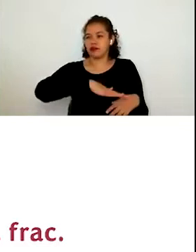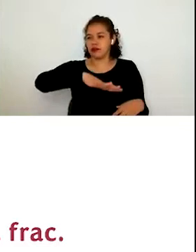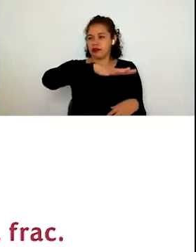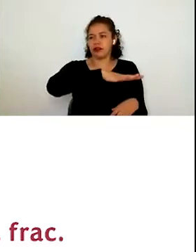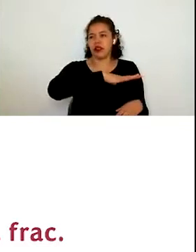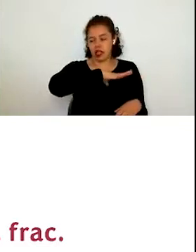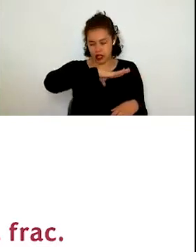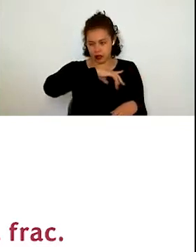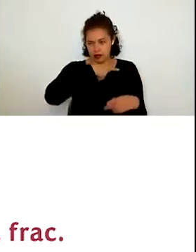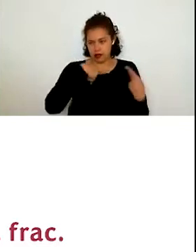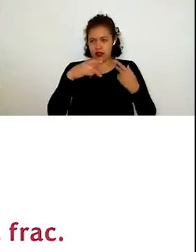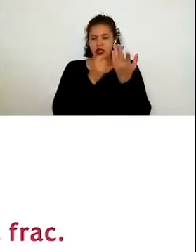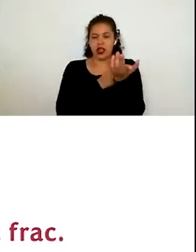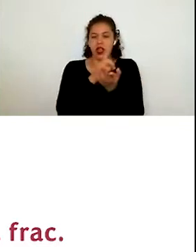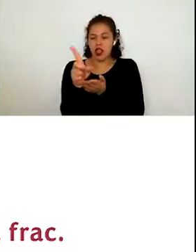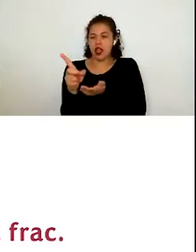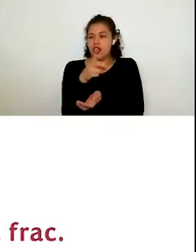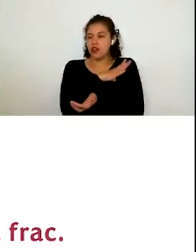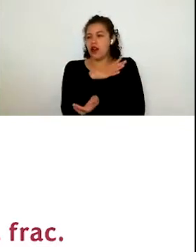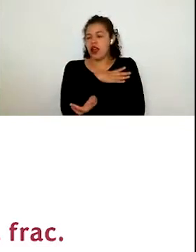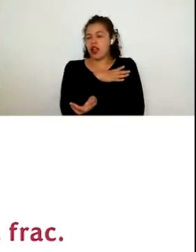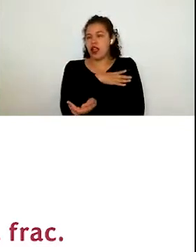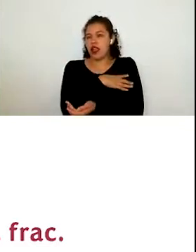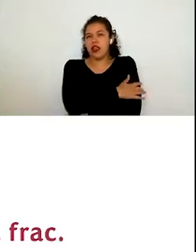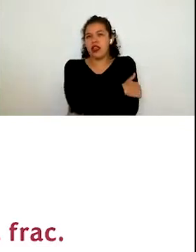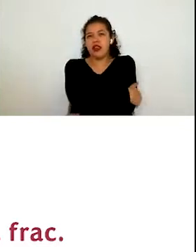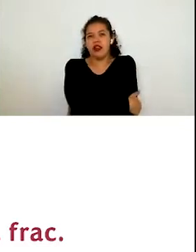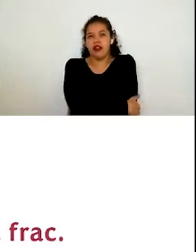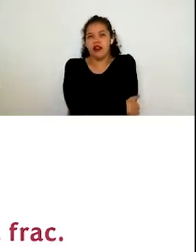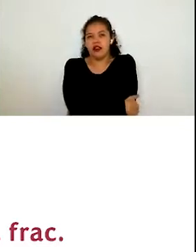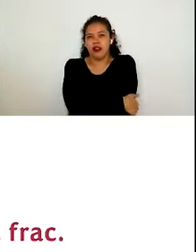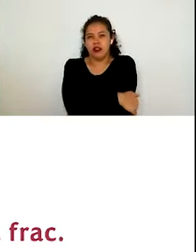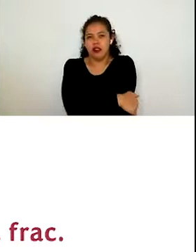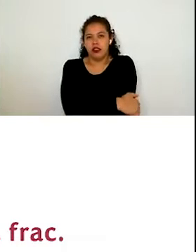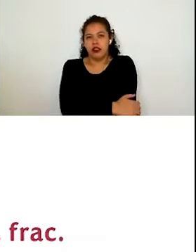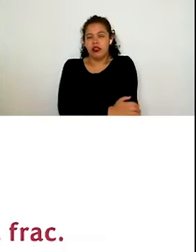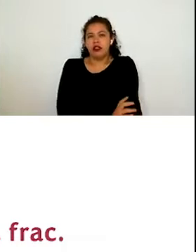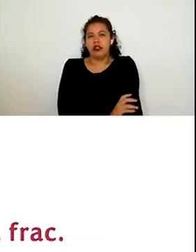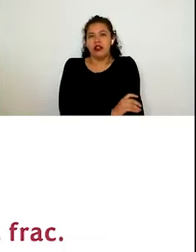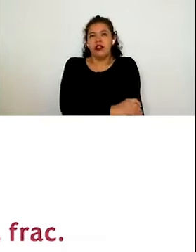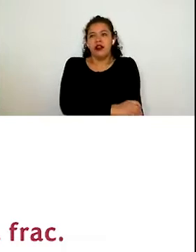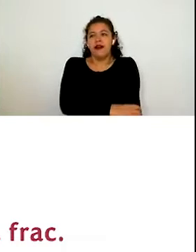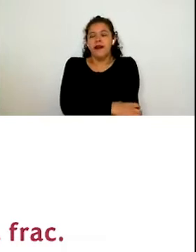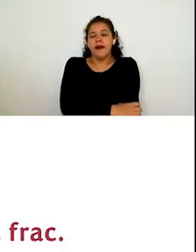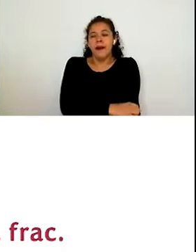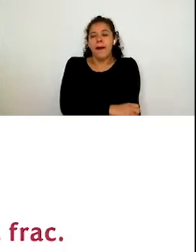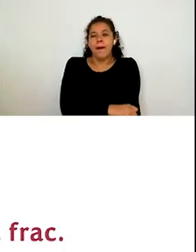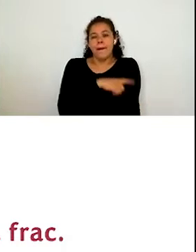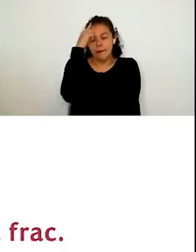para formar parte de un órgano de administración, para ser patrono en una